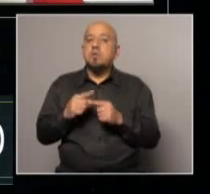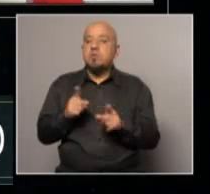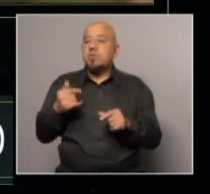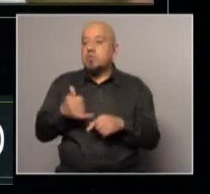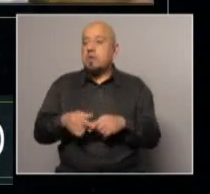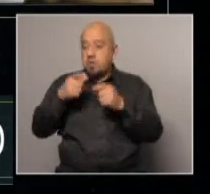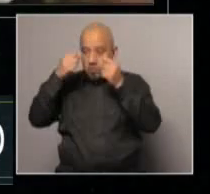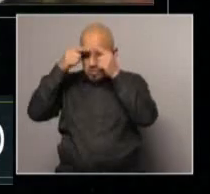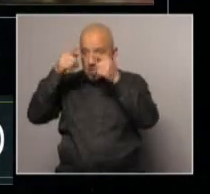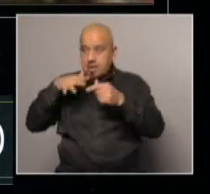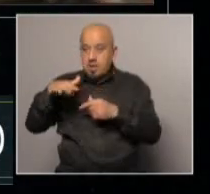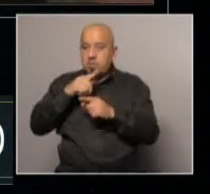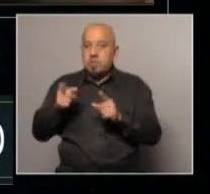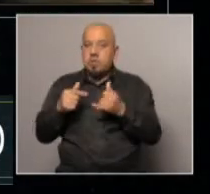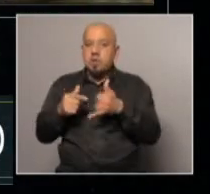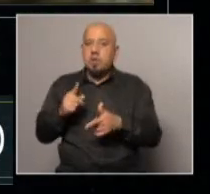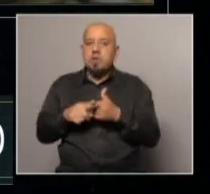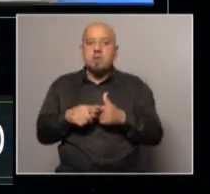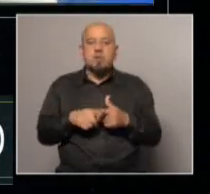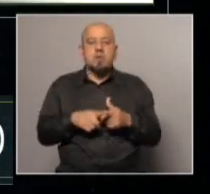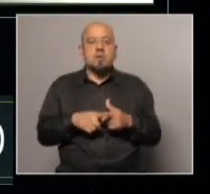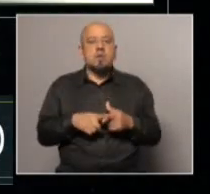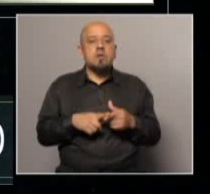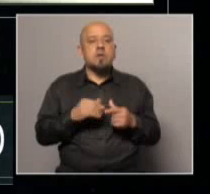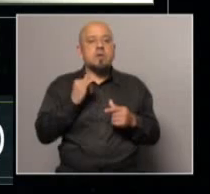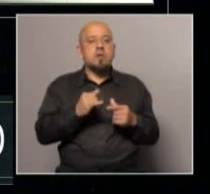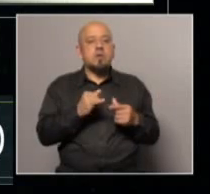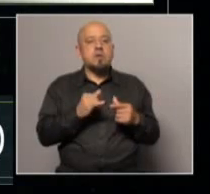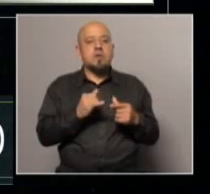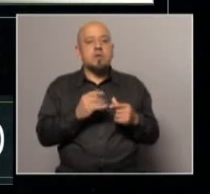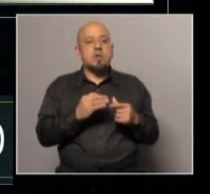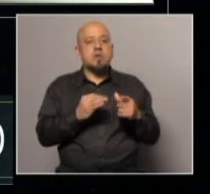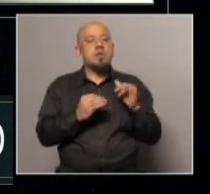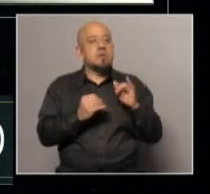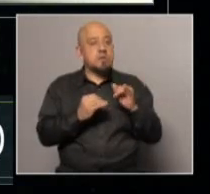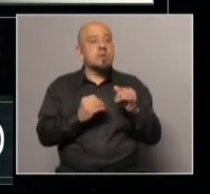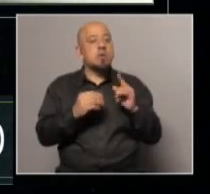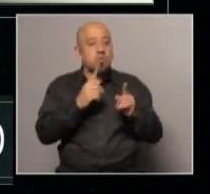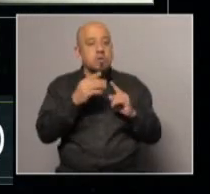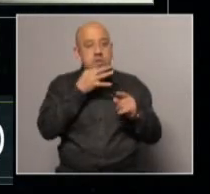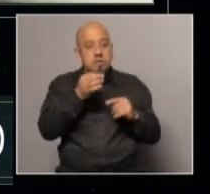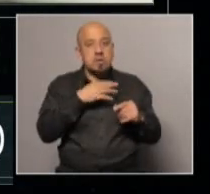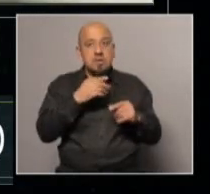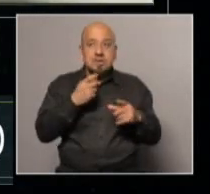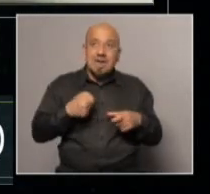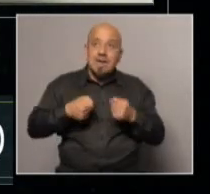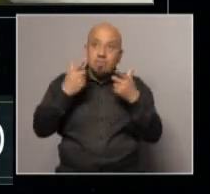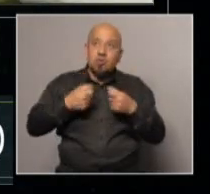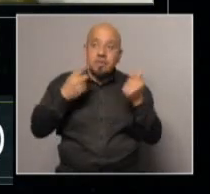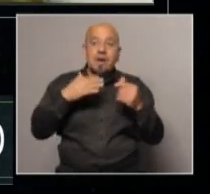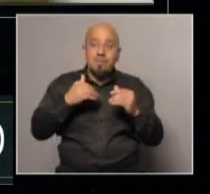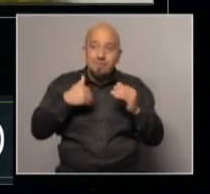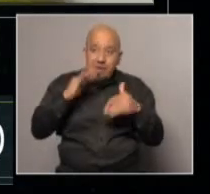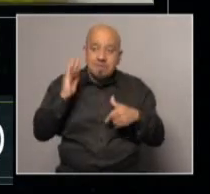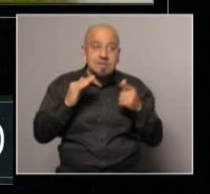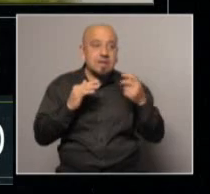así que no me preocupa. Pero, a ver, los especialistas dicen que sí, la verdad es esa. O sea, hay un potencial, existe el potencial.